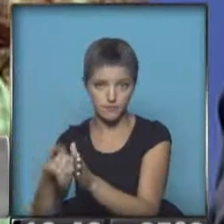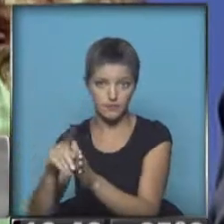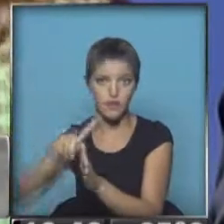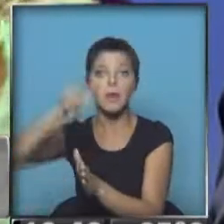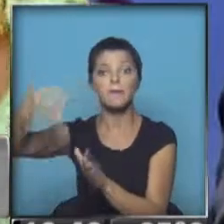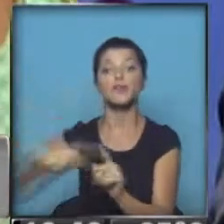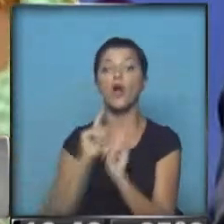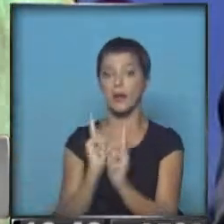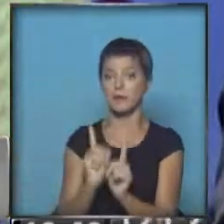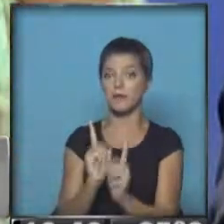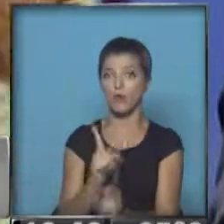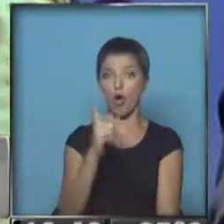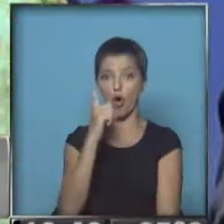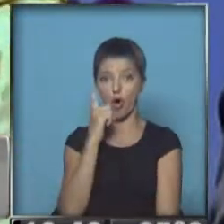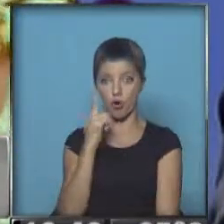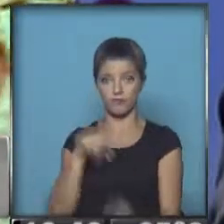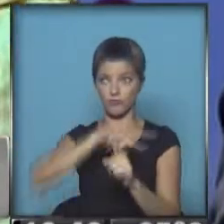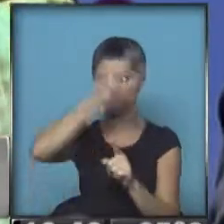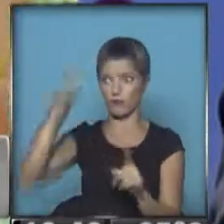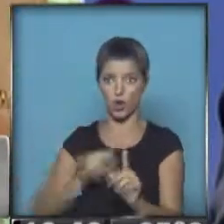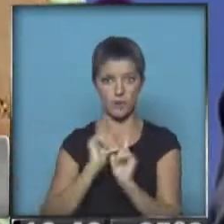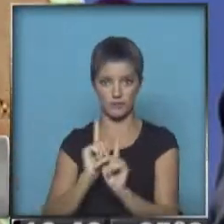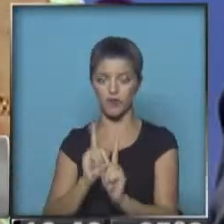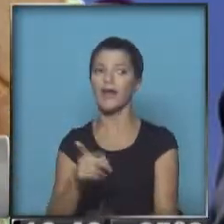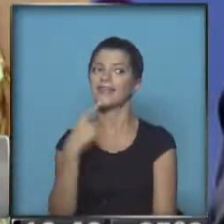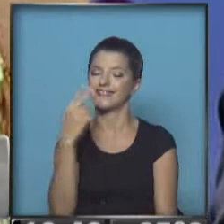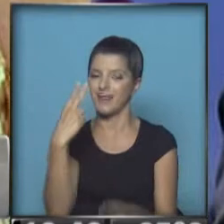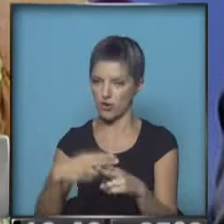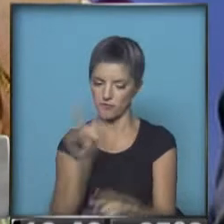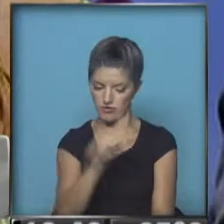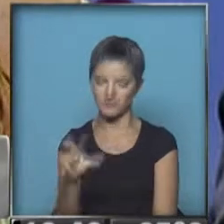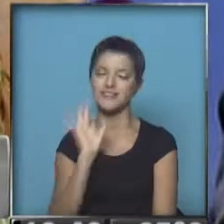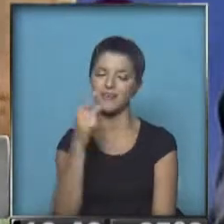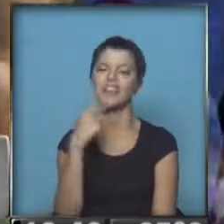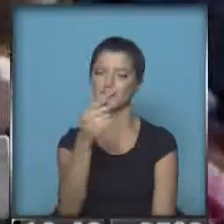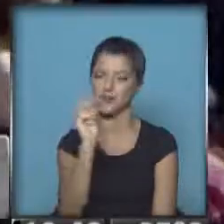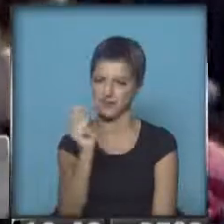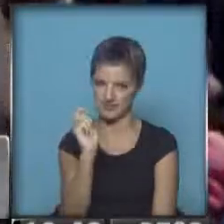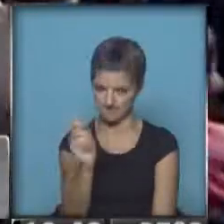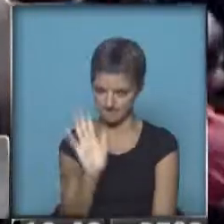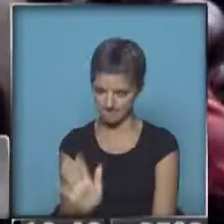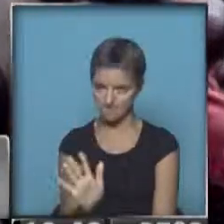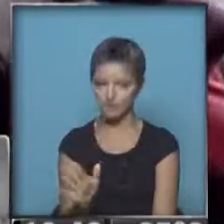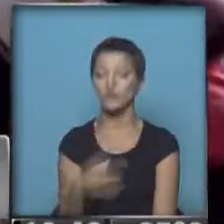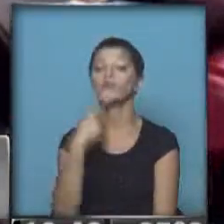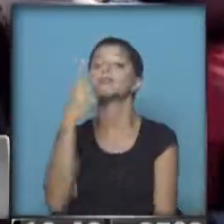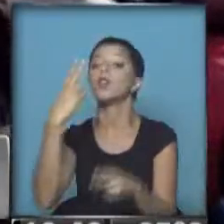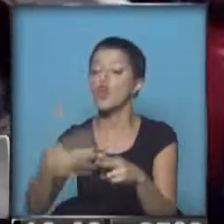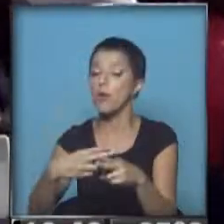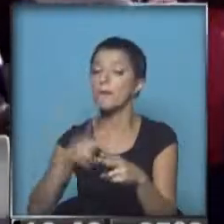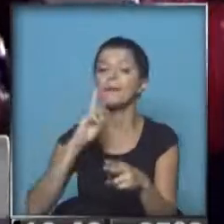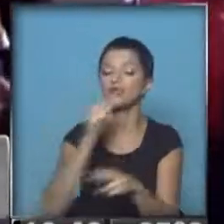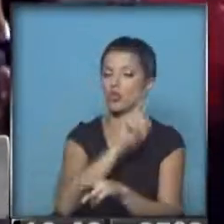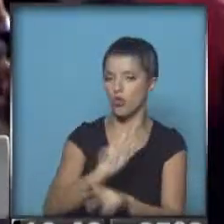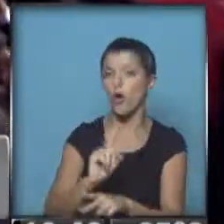el mismo hombre circular. No voy a nombrarlo, ya saben de quién estoy hablando. No voy a nombrarlo,